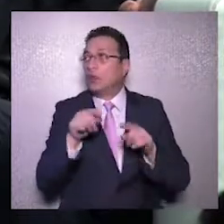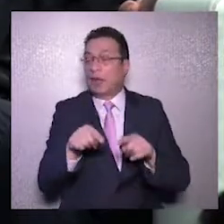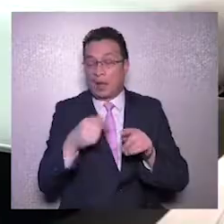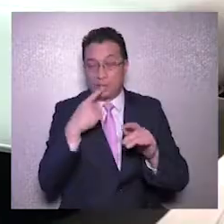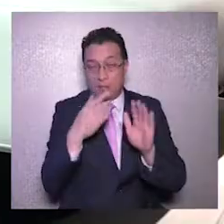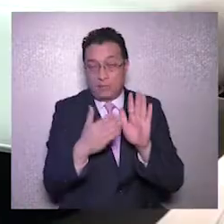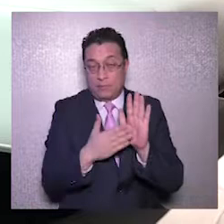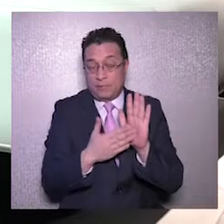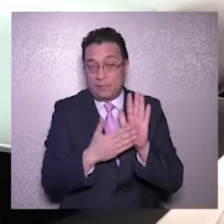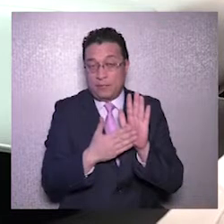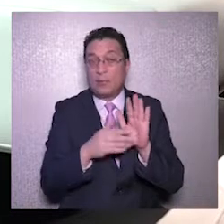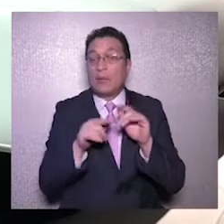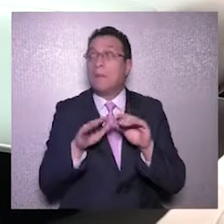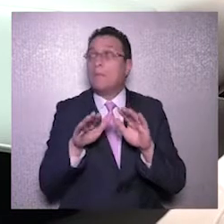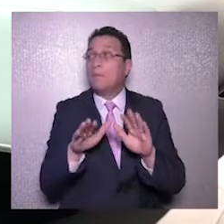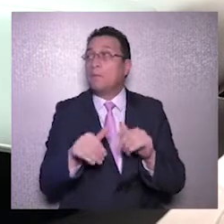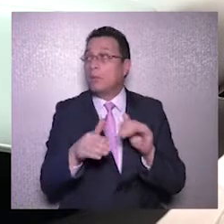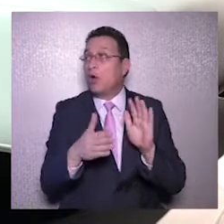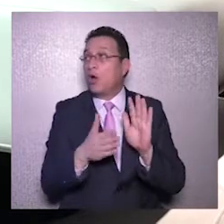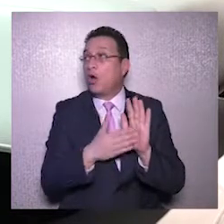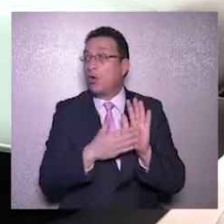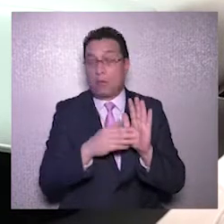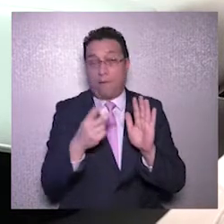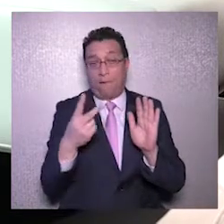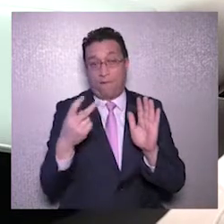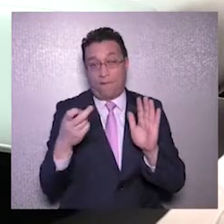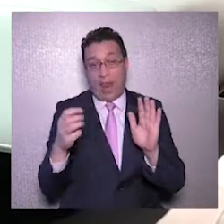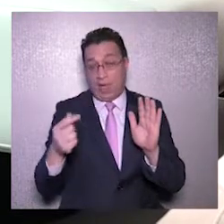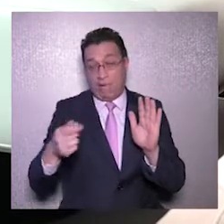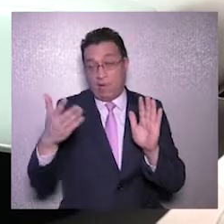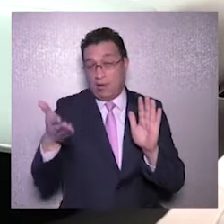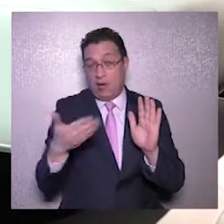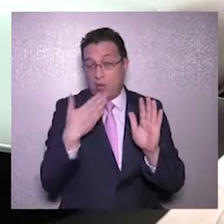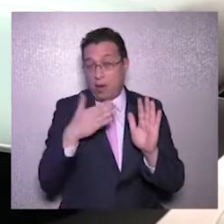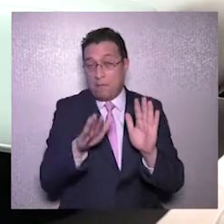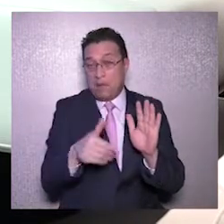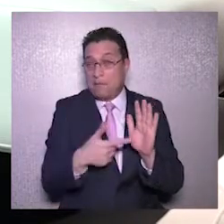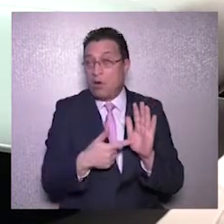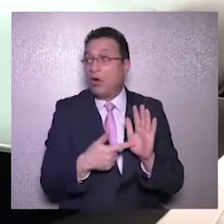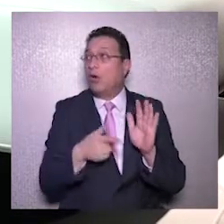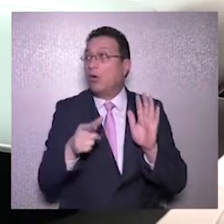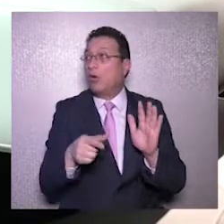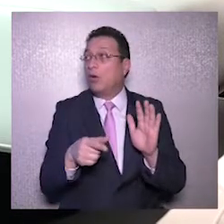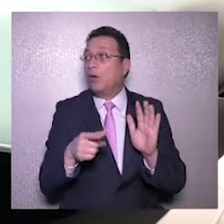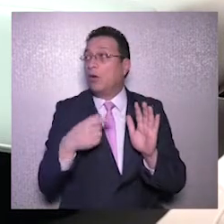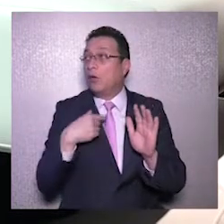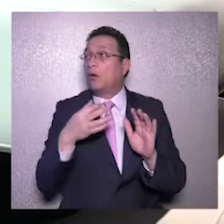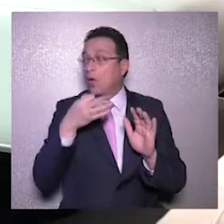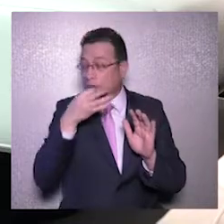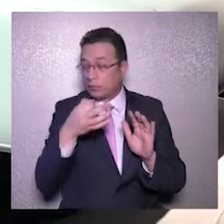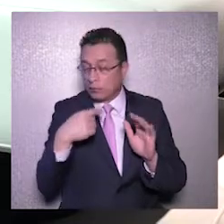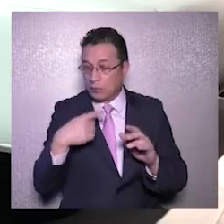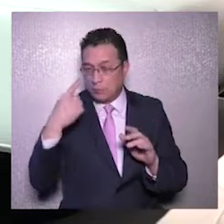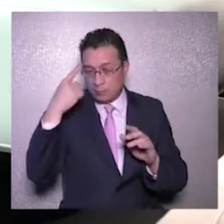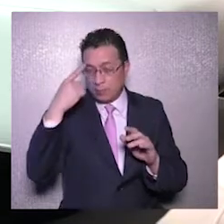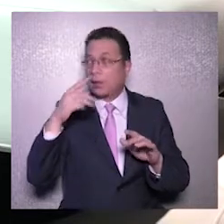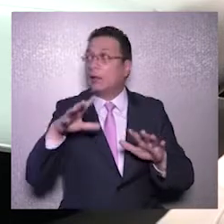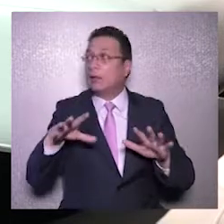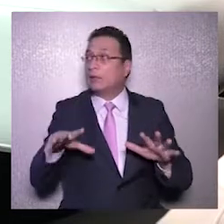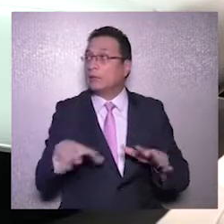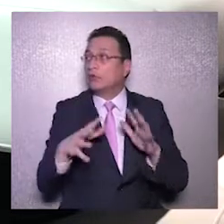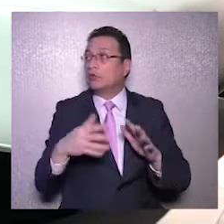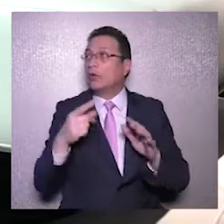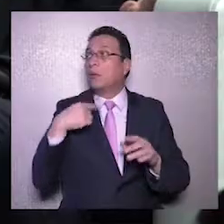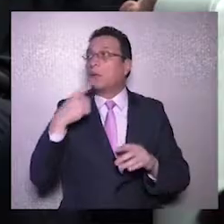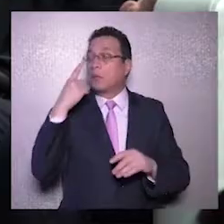lo que se propuso acá sigue siendo absolutamente válido. Es más, yo creo que es más válido que nunca, porque mi impresión, habiendo vivido desde el